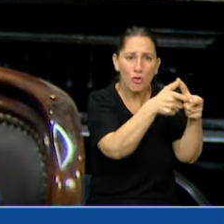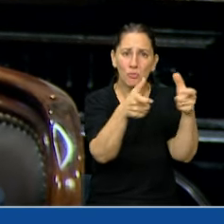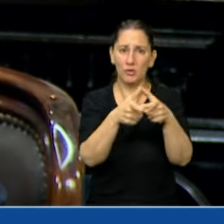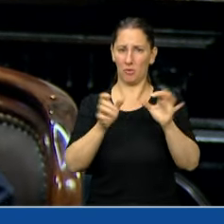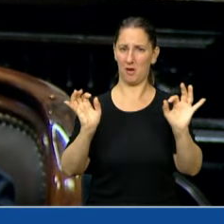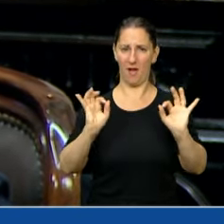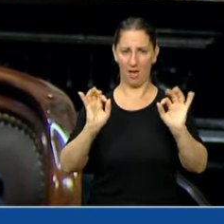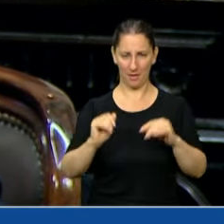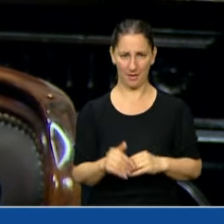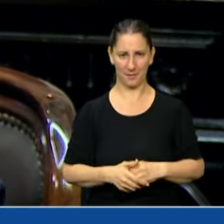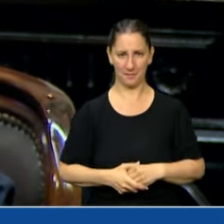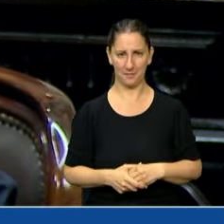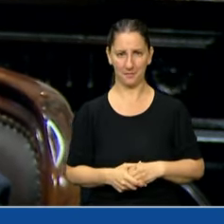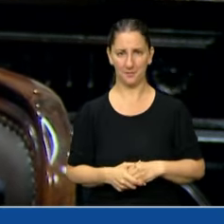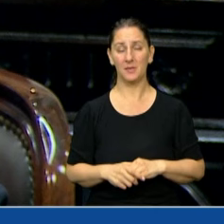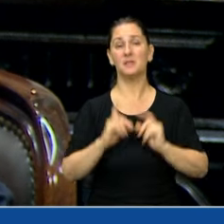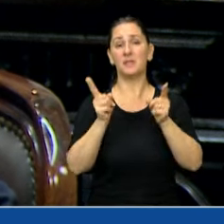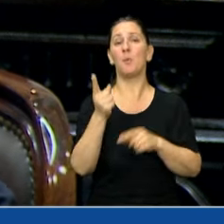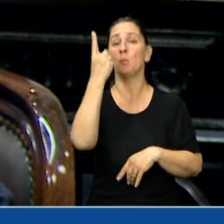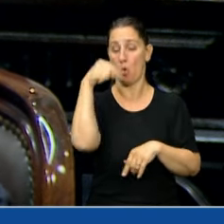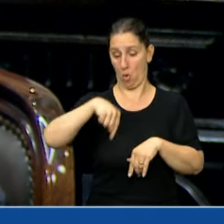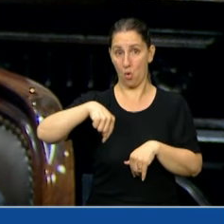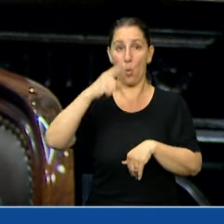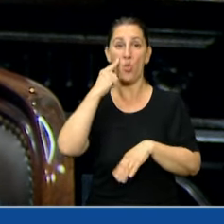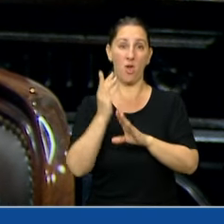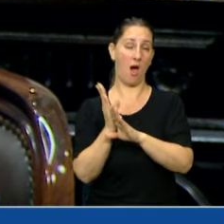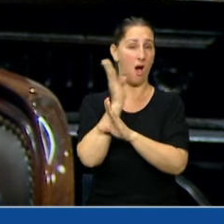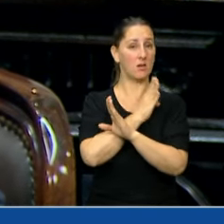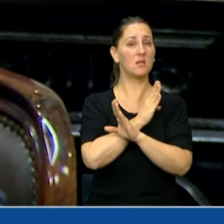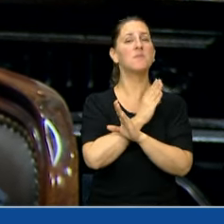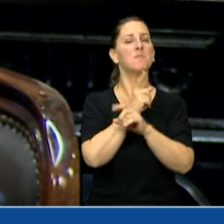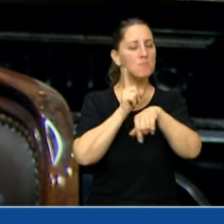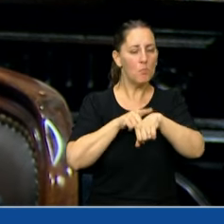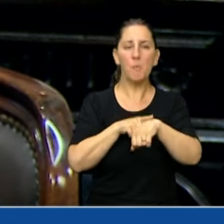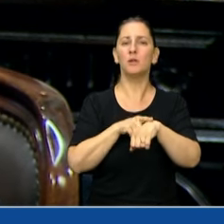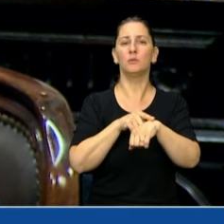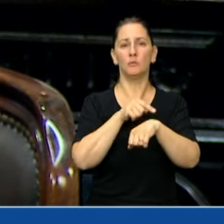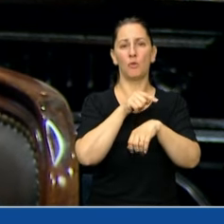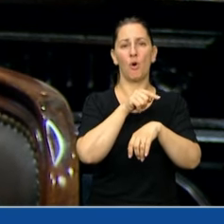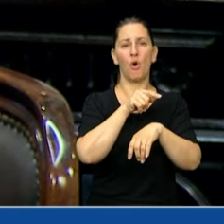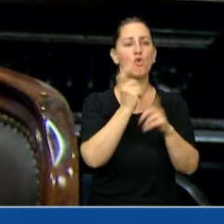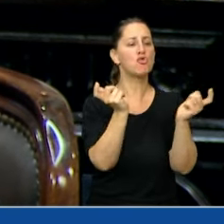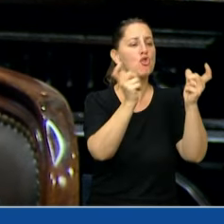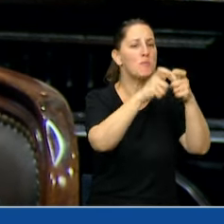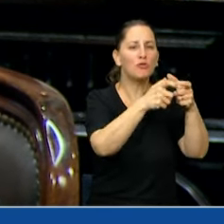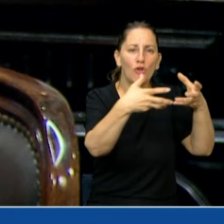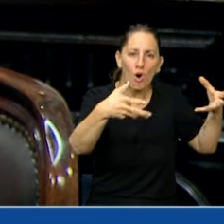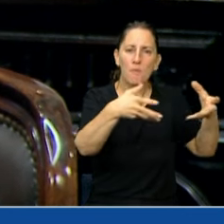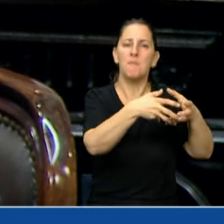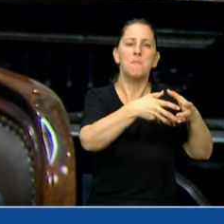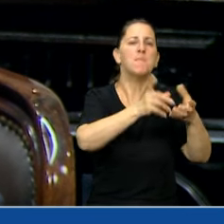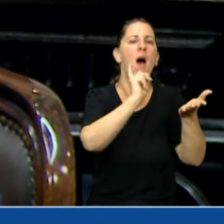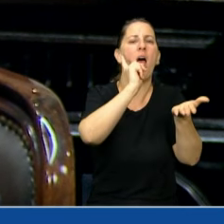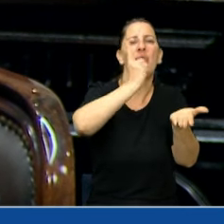Comisión además un día antes se llama justamente a la comisión conjunta para para